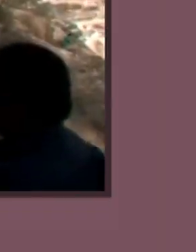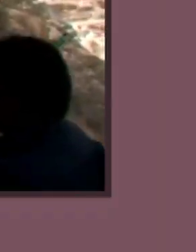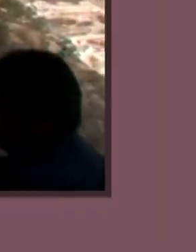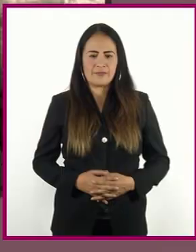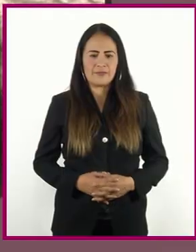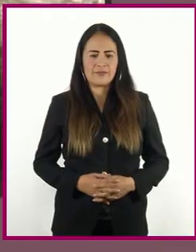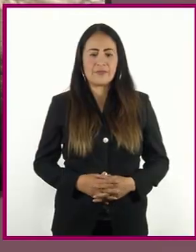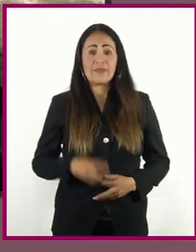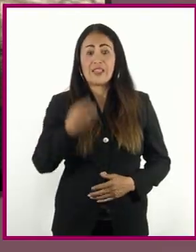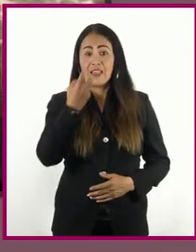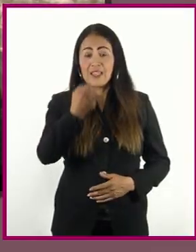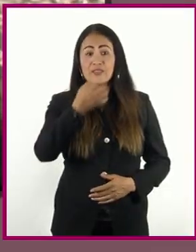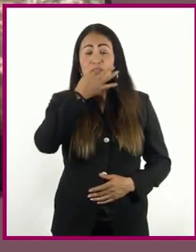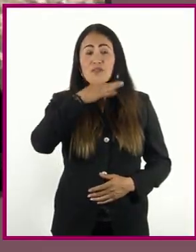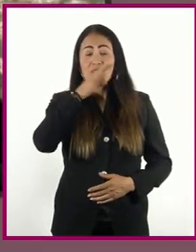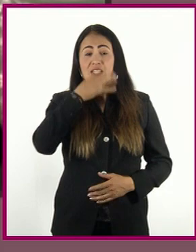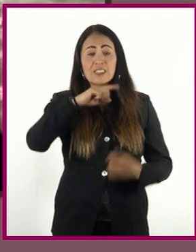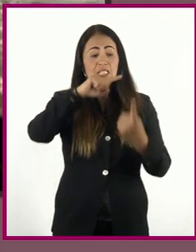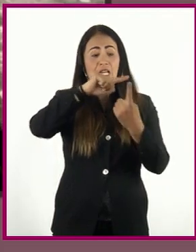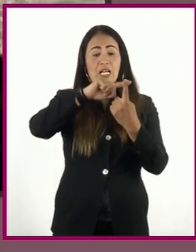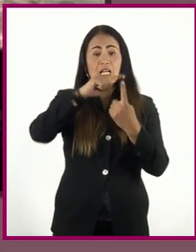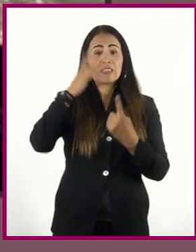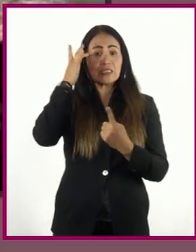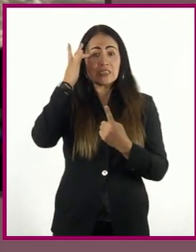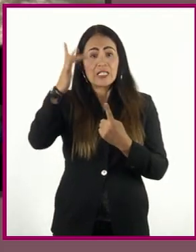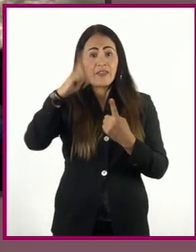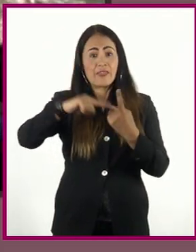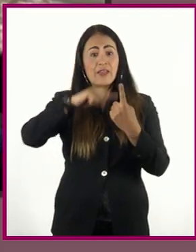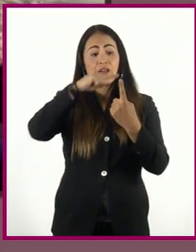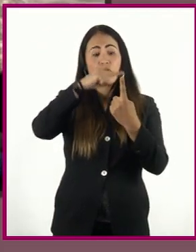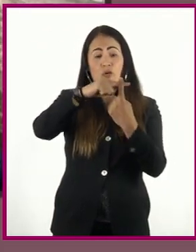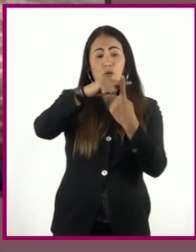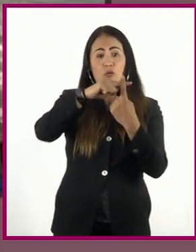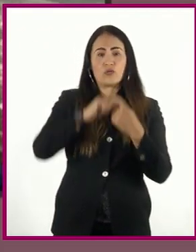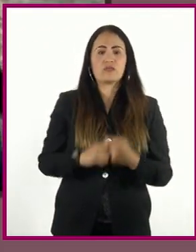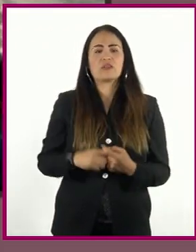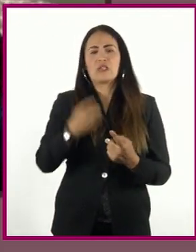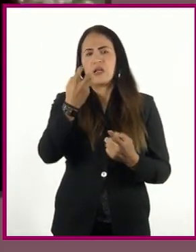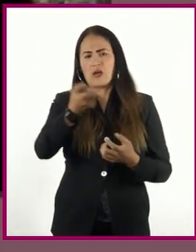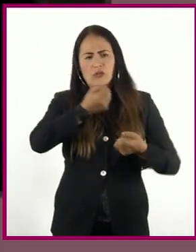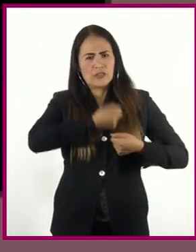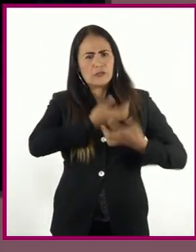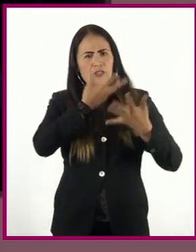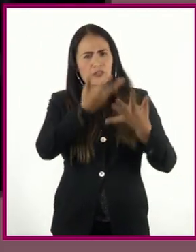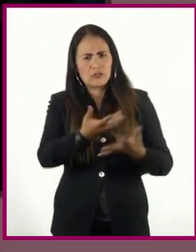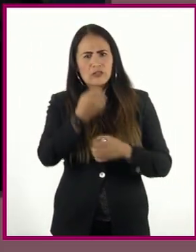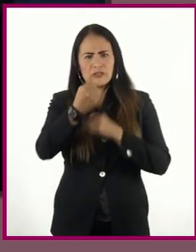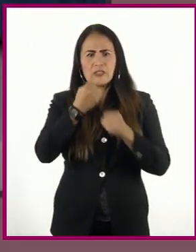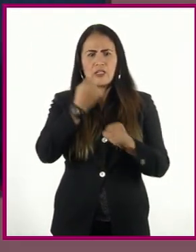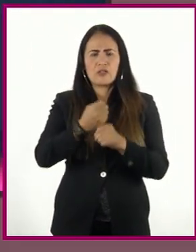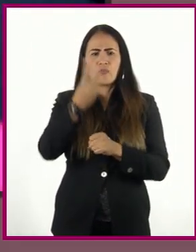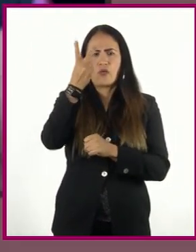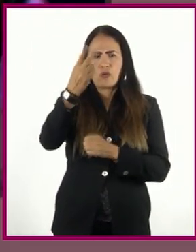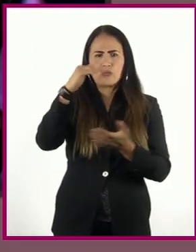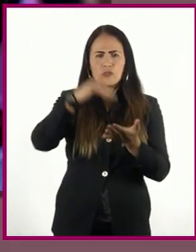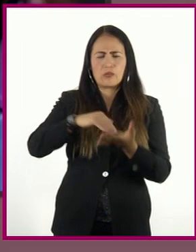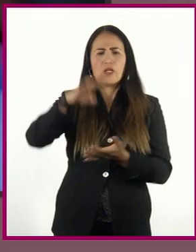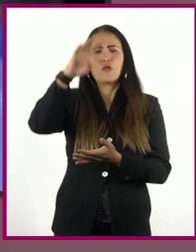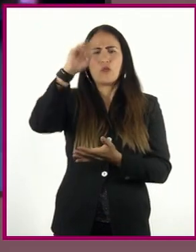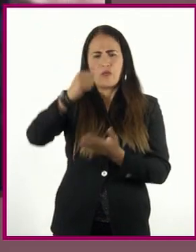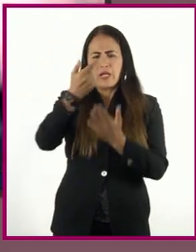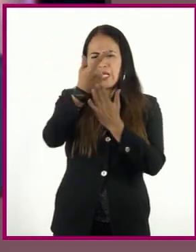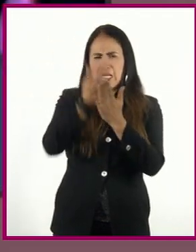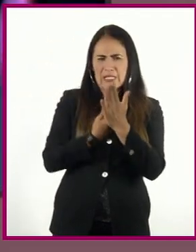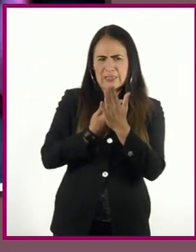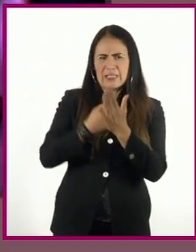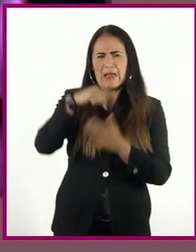Esta es la festividad de la Santa Cruz y forma parte de las expresiones que fueron inscritas en 2009 en la lista representativa del